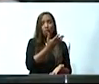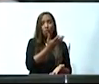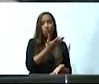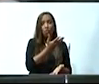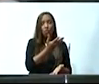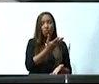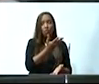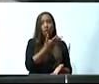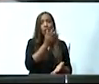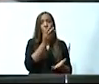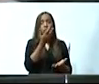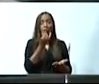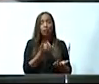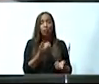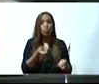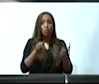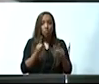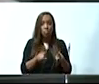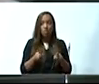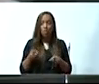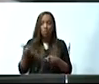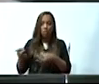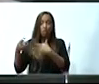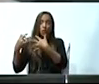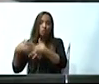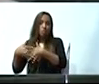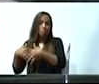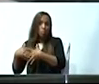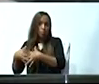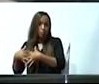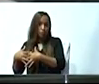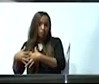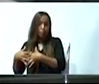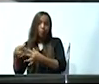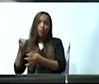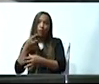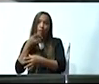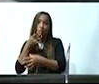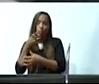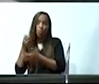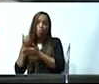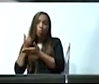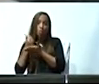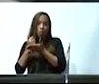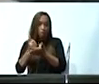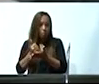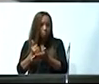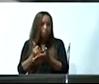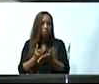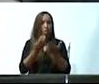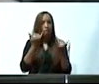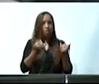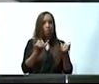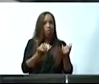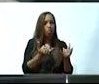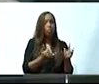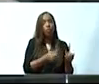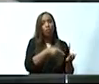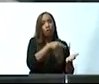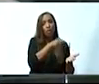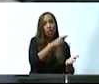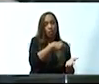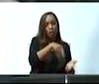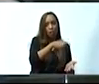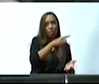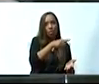la facturación por parte de Compra Energía ande rondando en promedio unos 7 centavos de dólares el kilovatio. De verdad que felicito